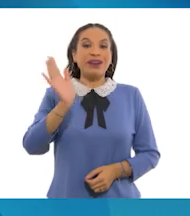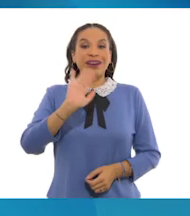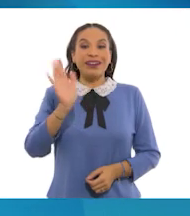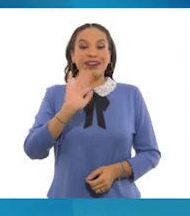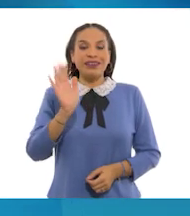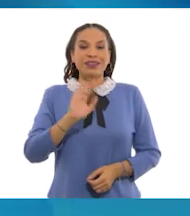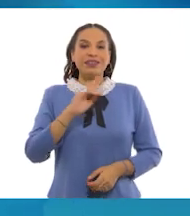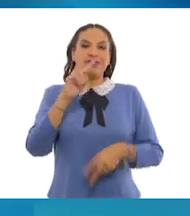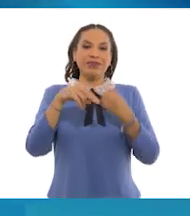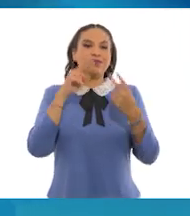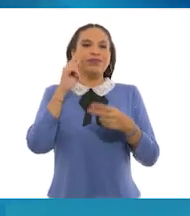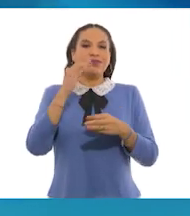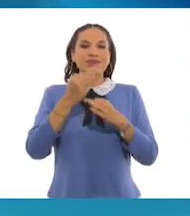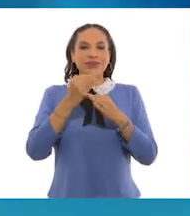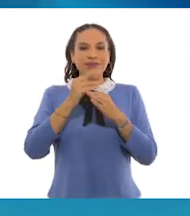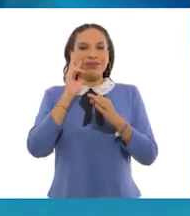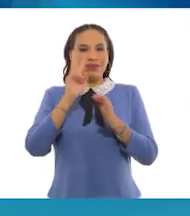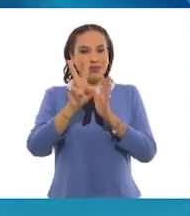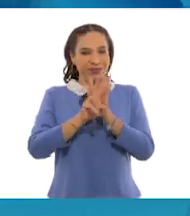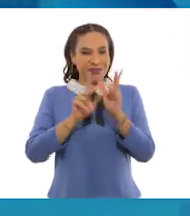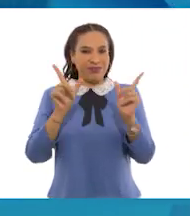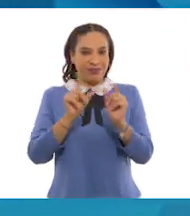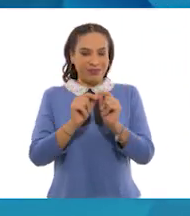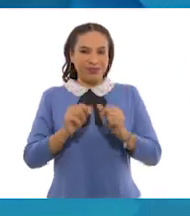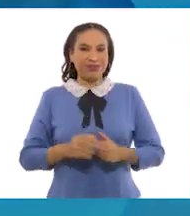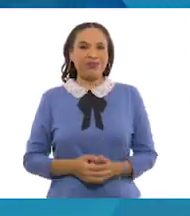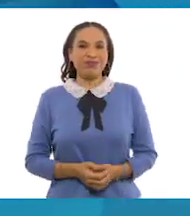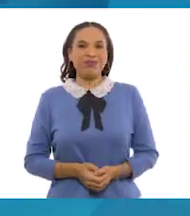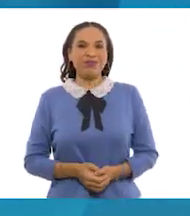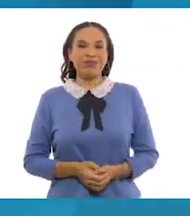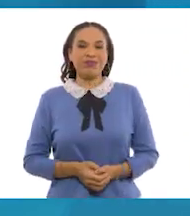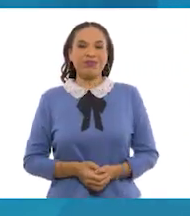¡Hola! Vamos a ver el siguiente video.